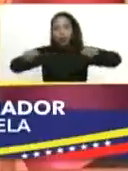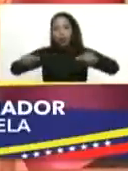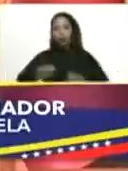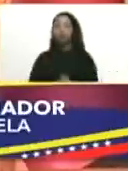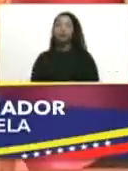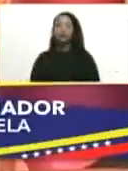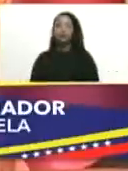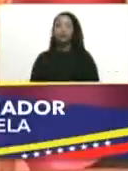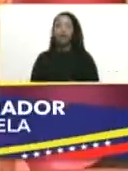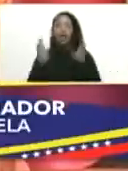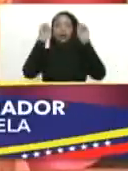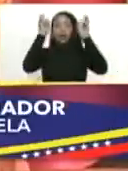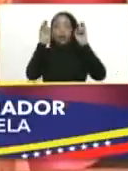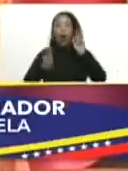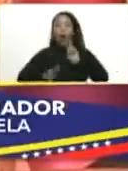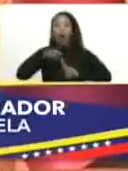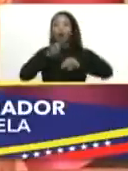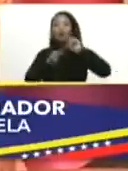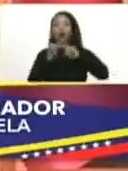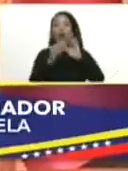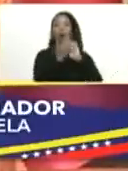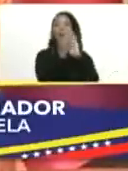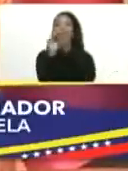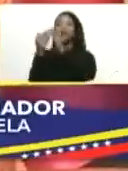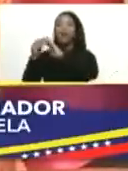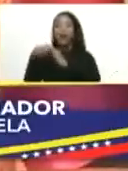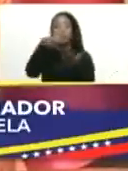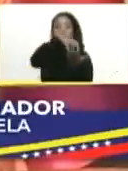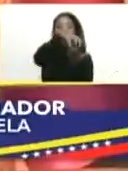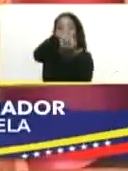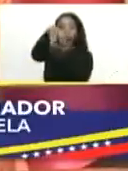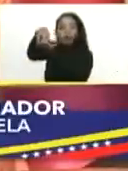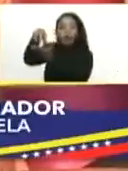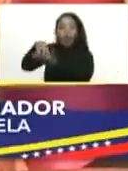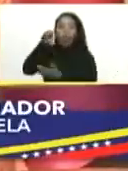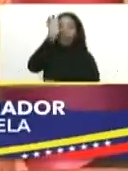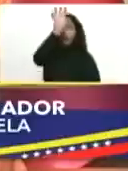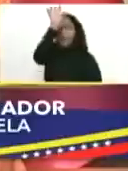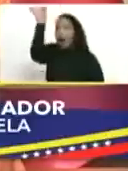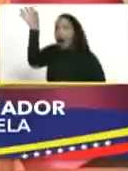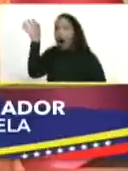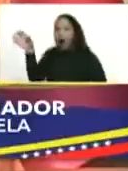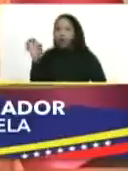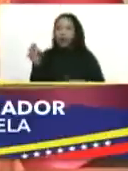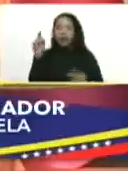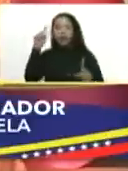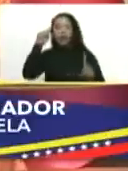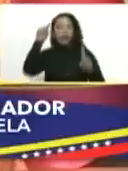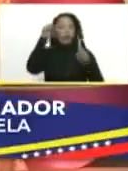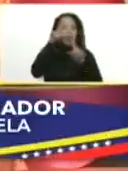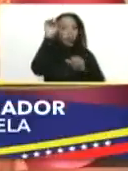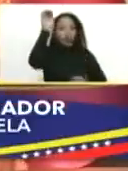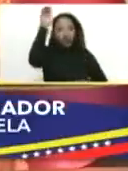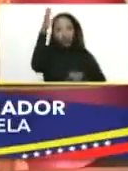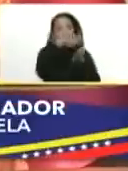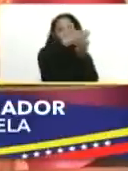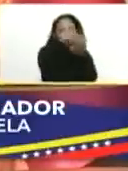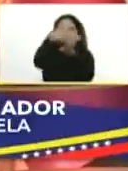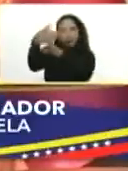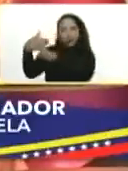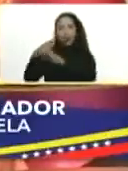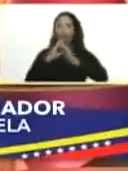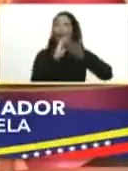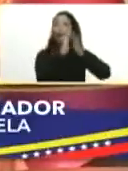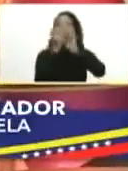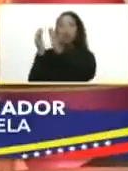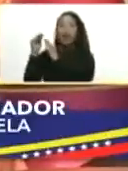la doctrina de la construcción de una comunidad de estados de destino compartido, una comunidad